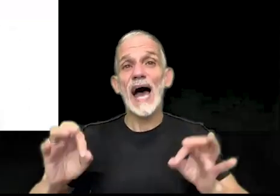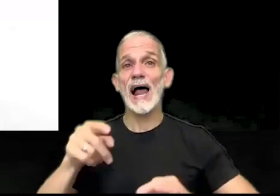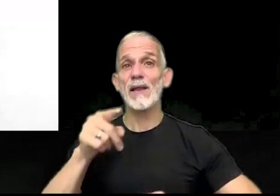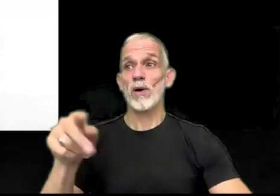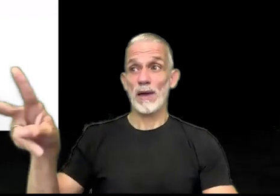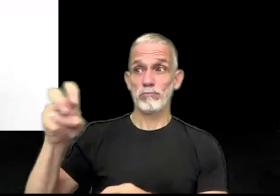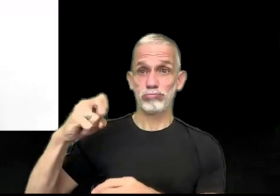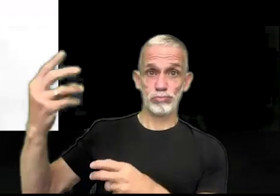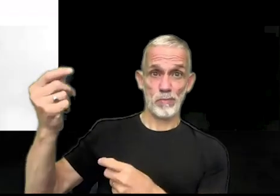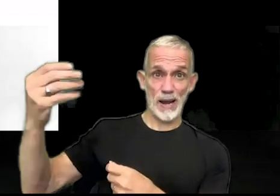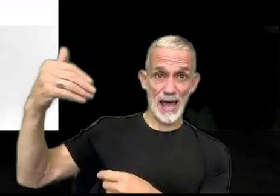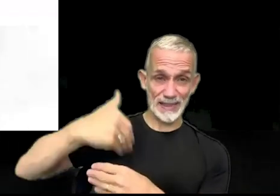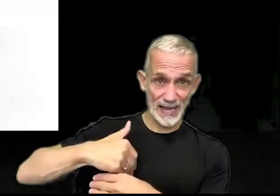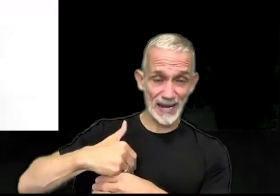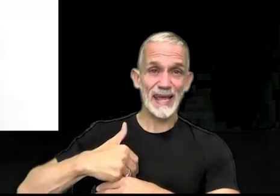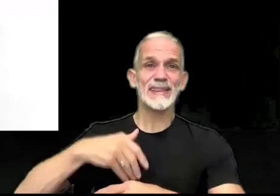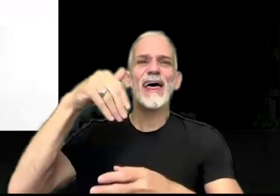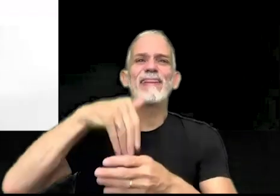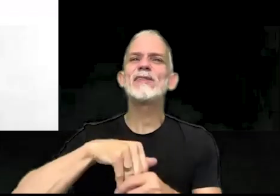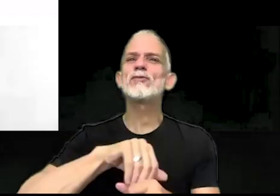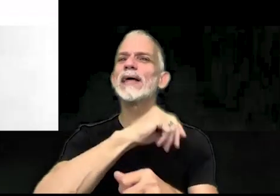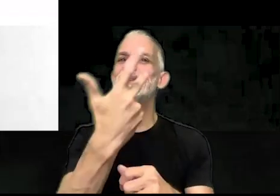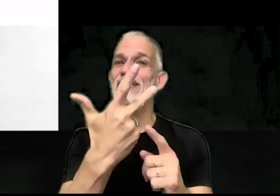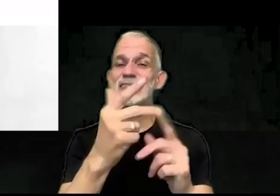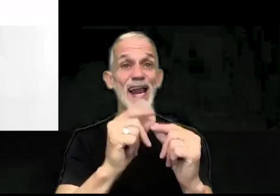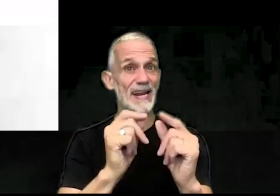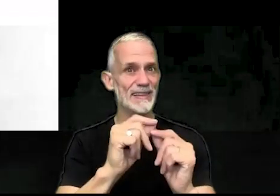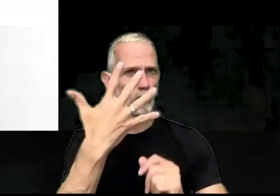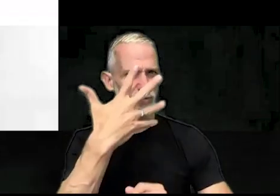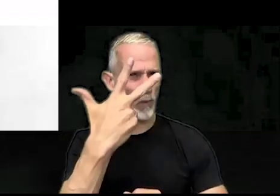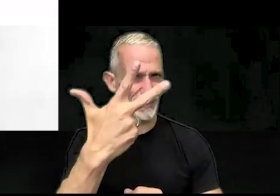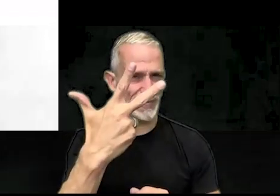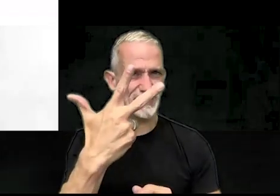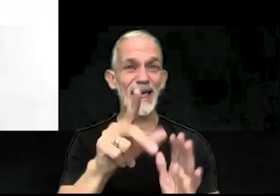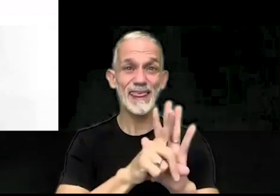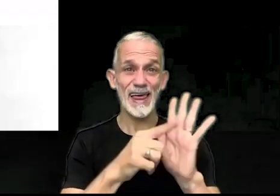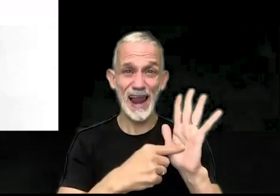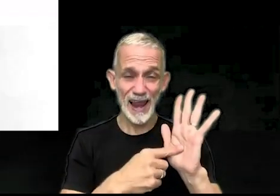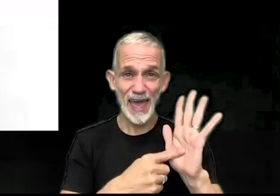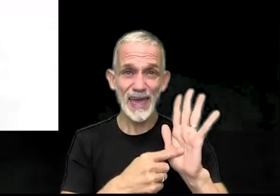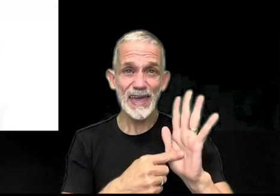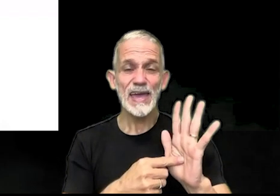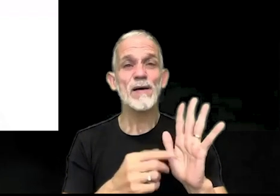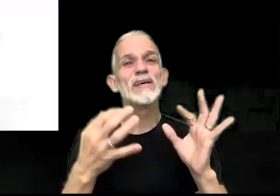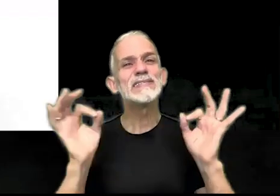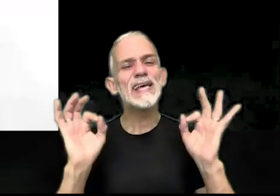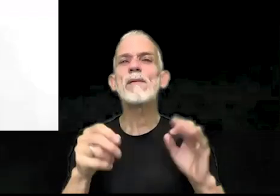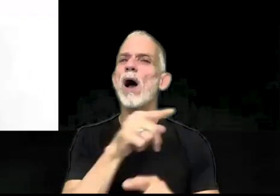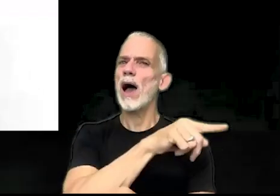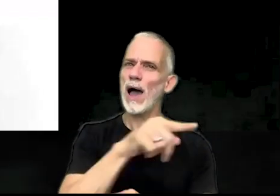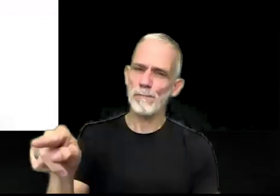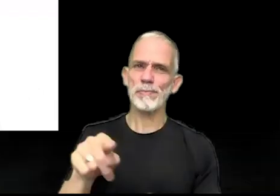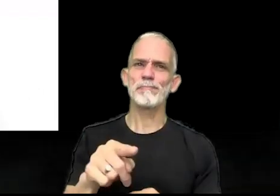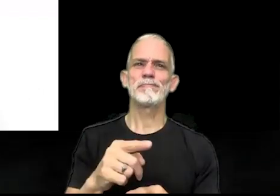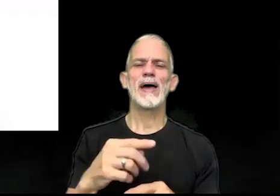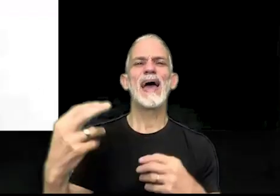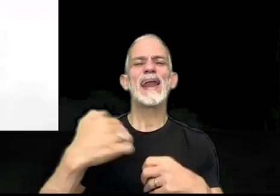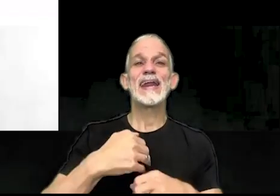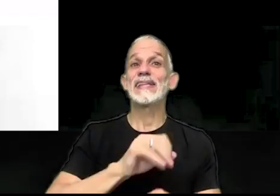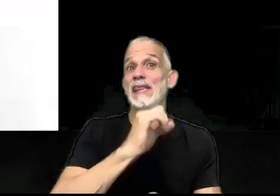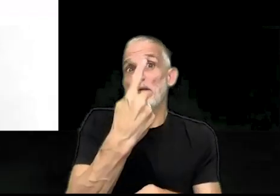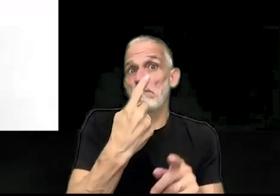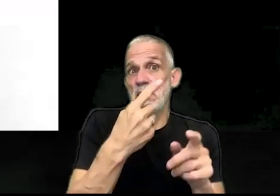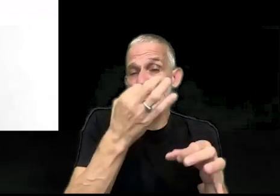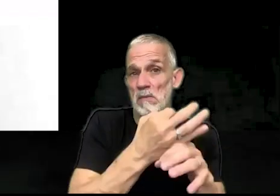esta renta esté incluida en tercera, artículo 53 de la ley, podrá ser renta de